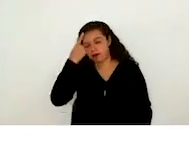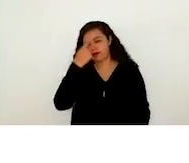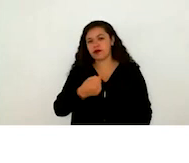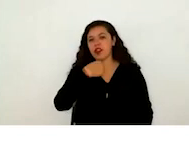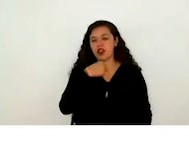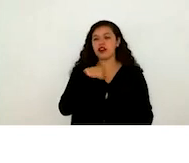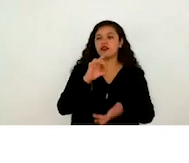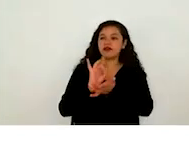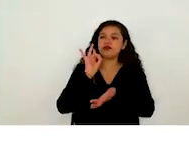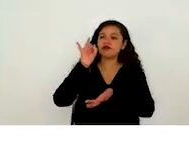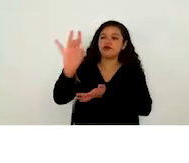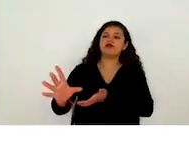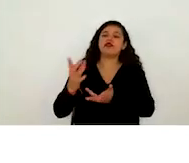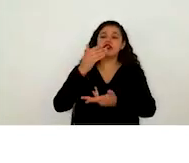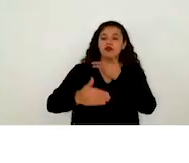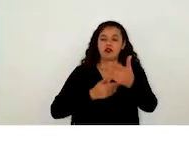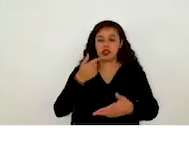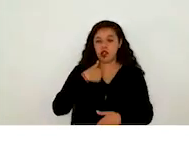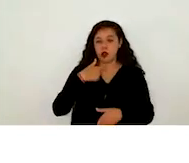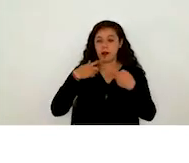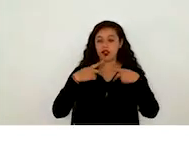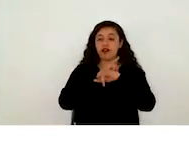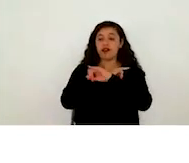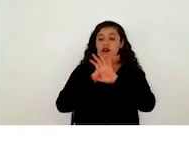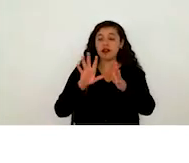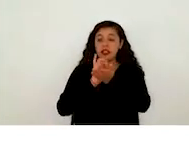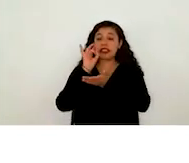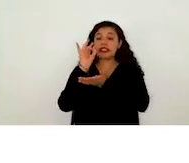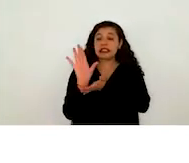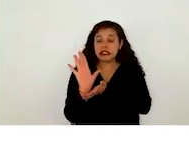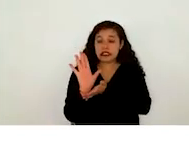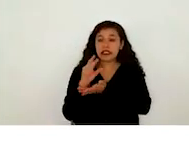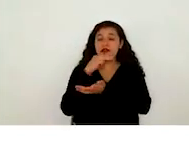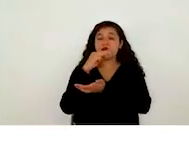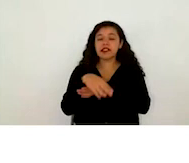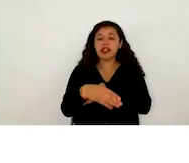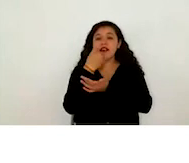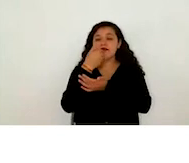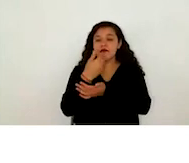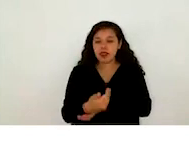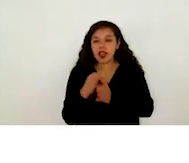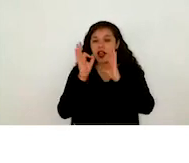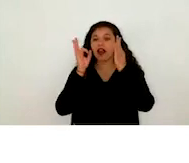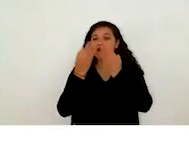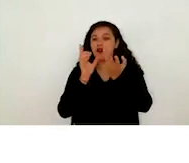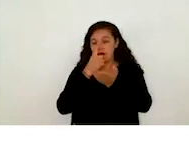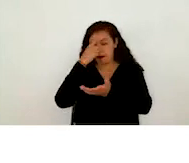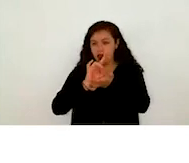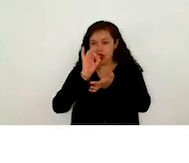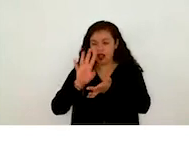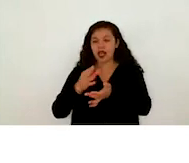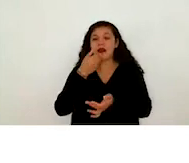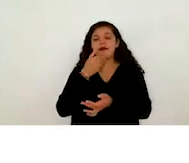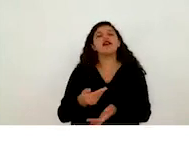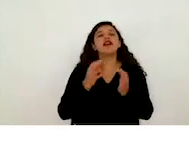dentro del proceso de comunicación yo como un emisor el mensaje sea correcto el canal sea correcto y que el receptor